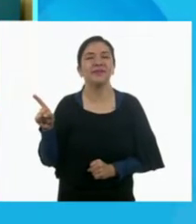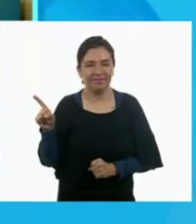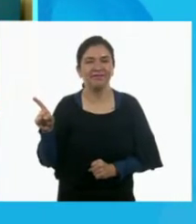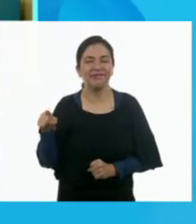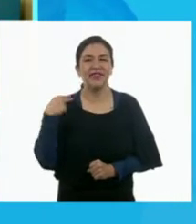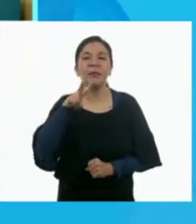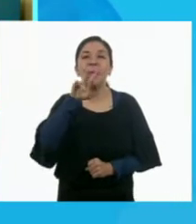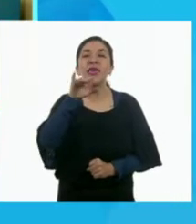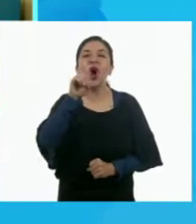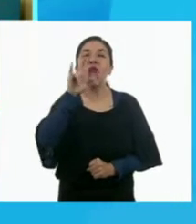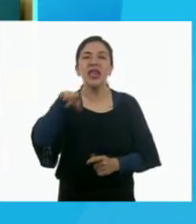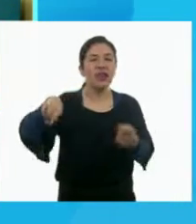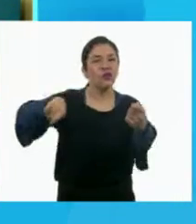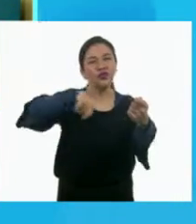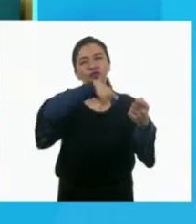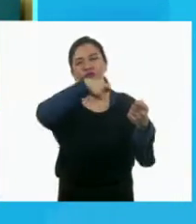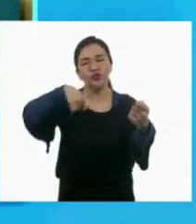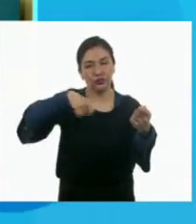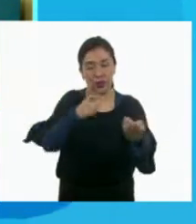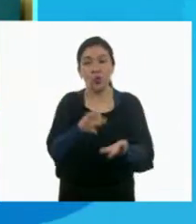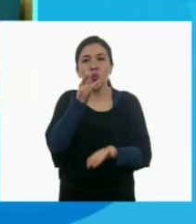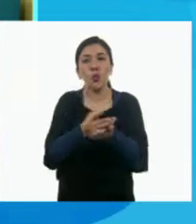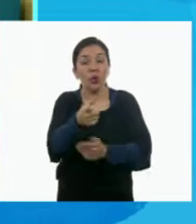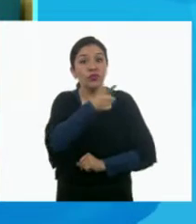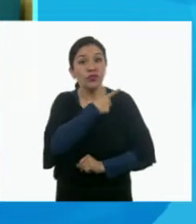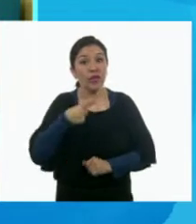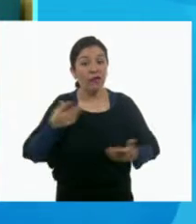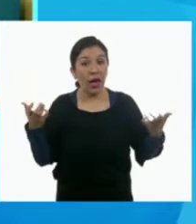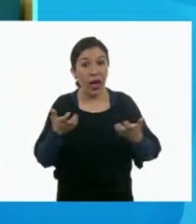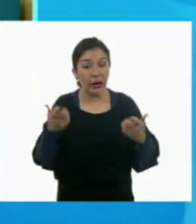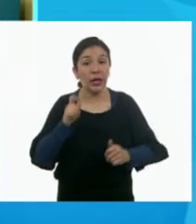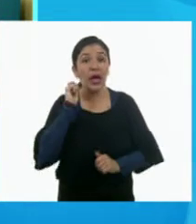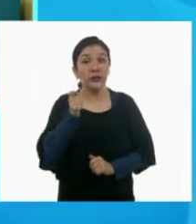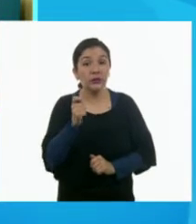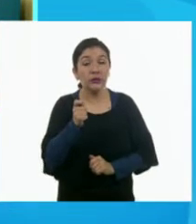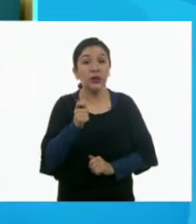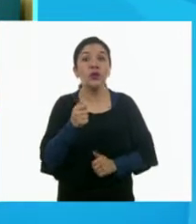¡Exacto! Violín. Lo único que vas a tener que hacer es